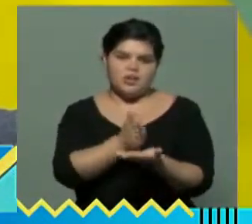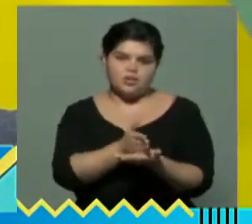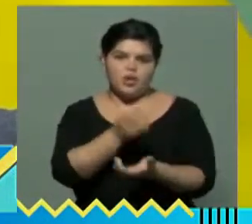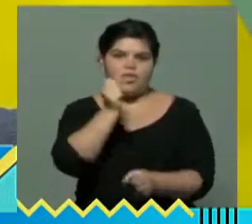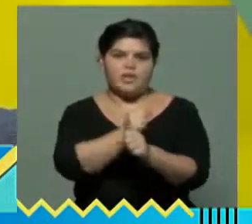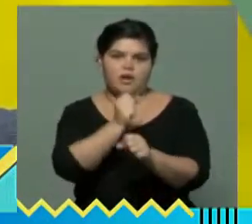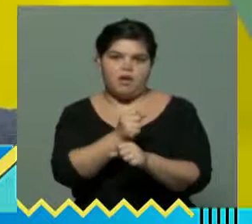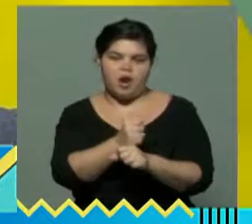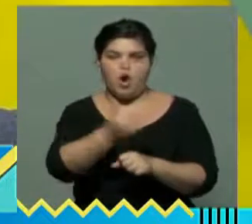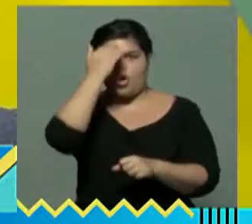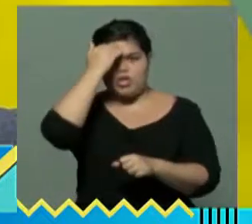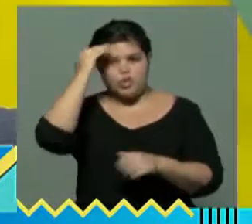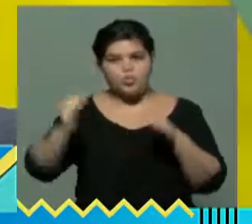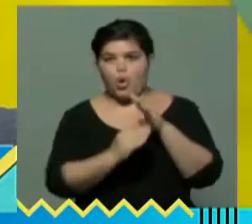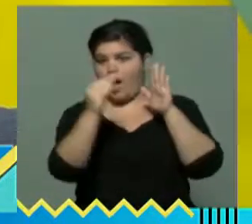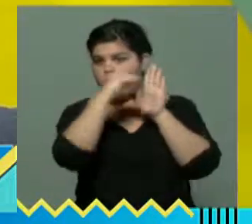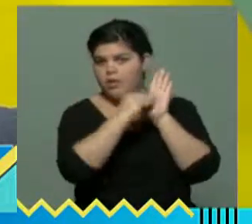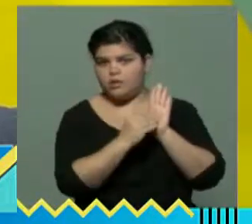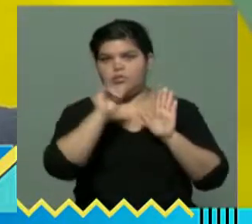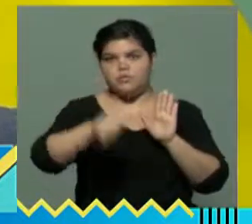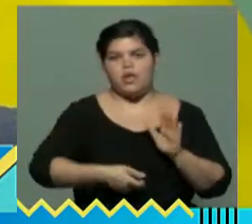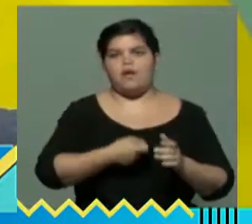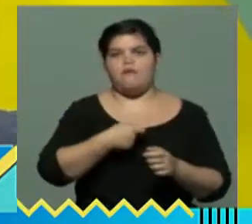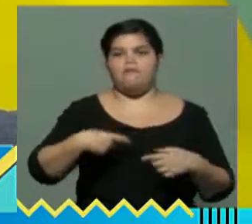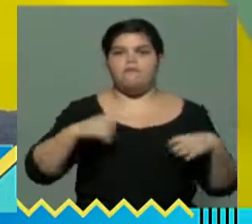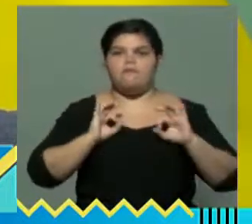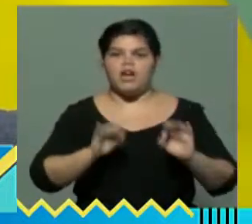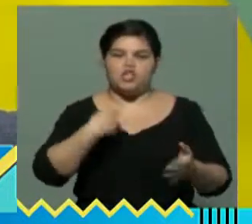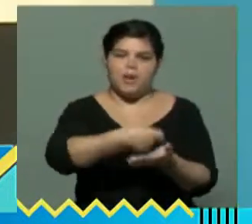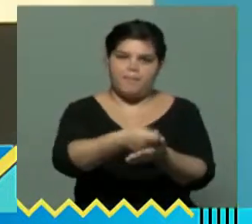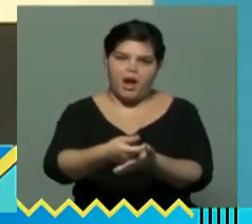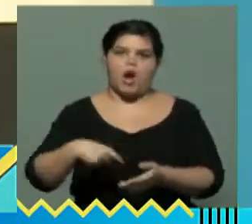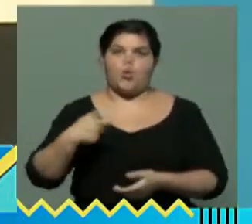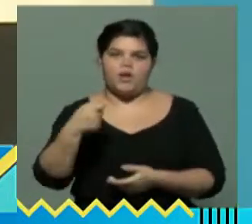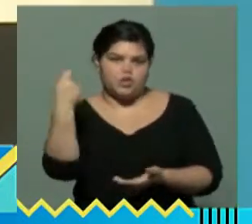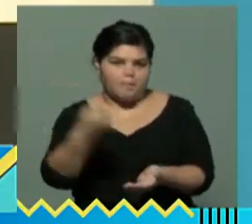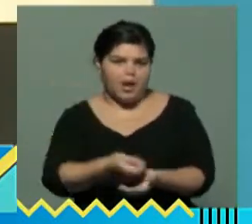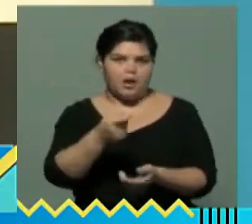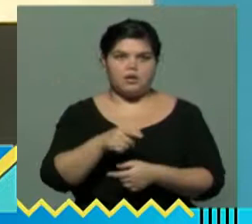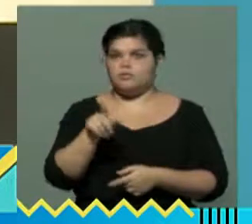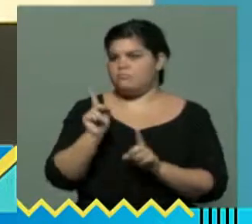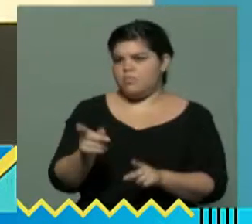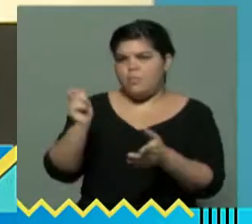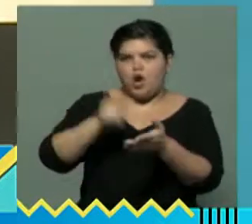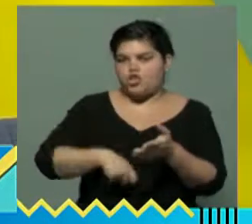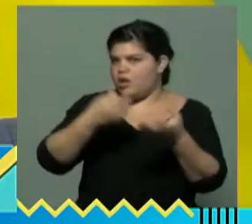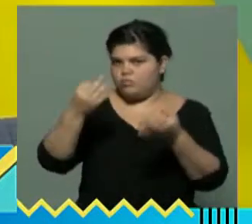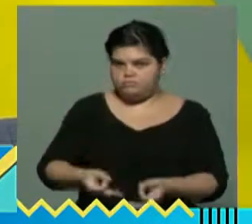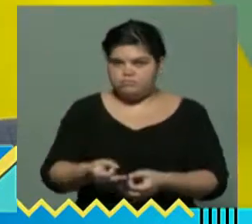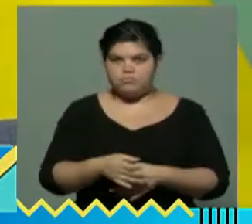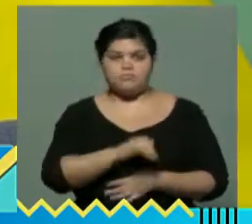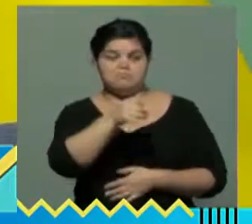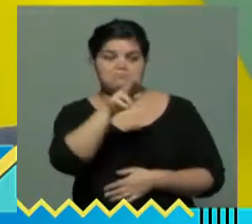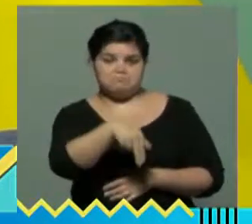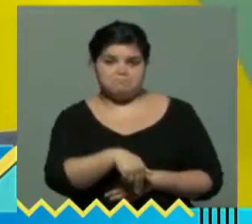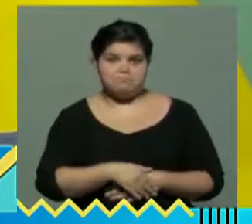en la Constitución Nacional, y que es tener las vacaciones pagas, la jubilación. Sí, que se celebre un contrato. Exactamente. Algo tan simple como Por un lado,